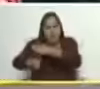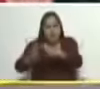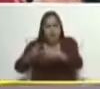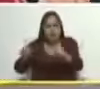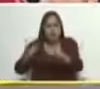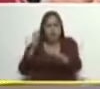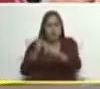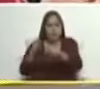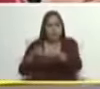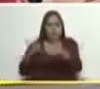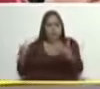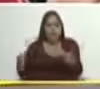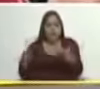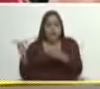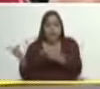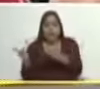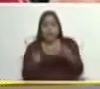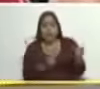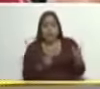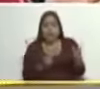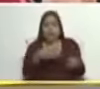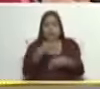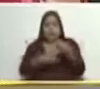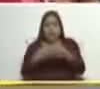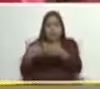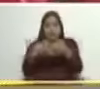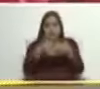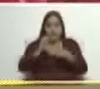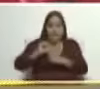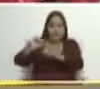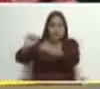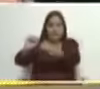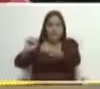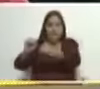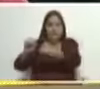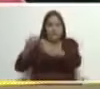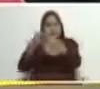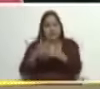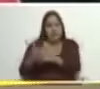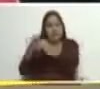y los invitó a dar la batalla contra los invasores yanquis.